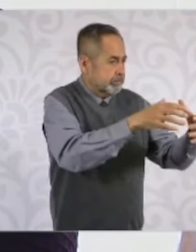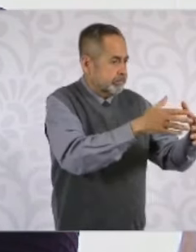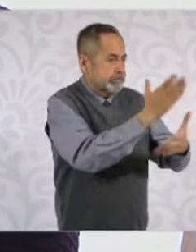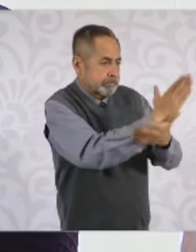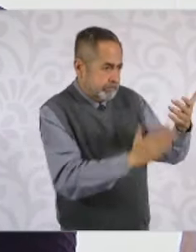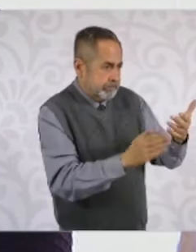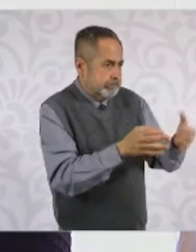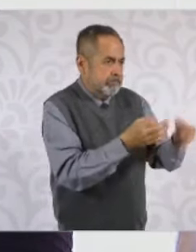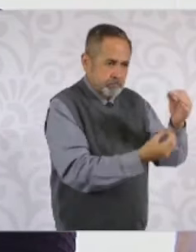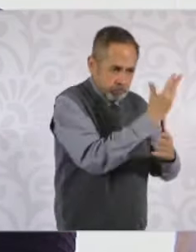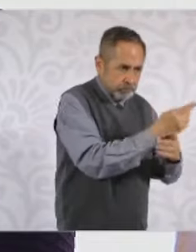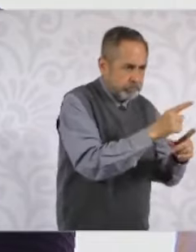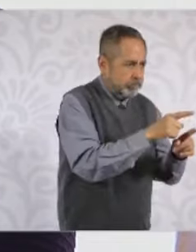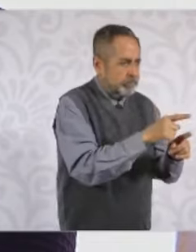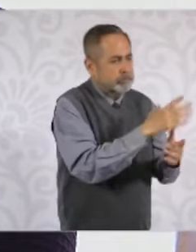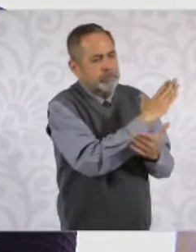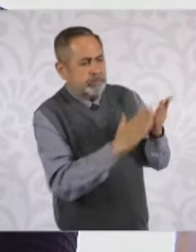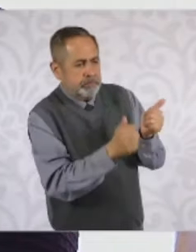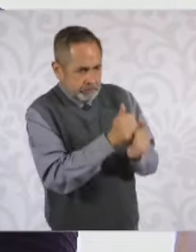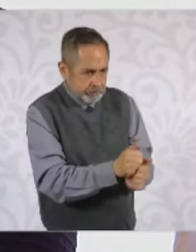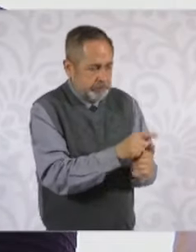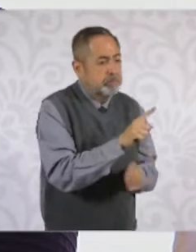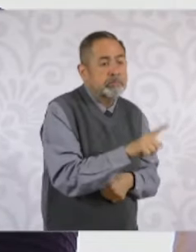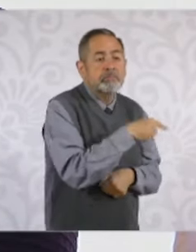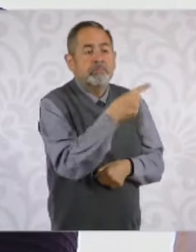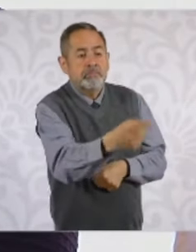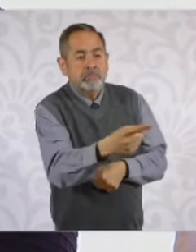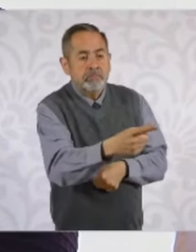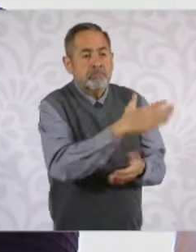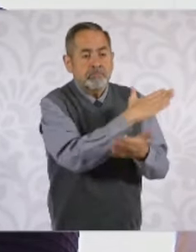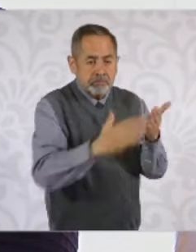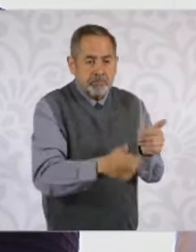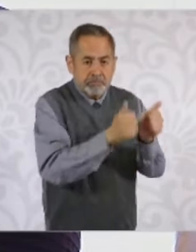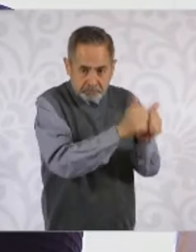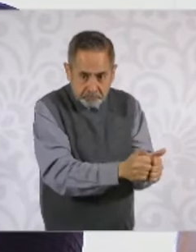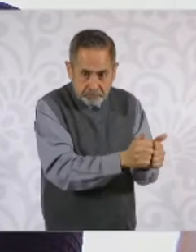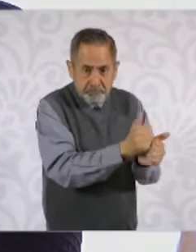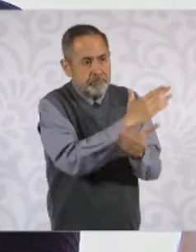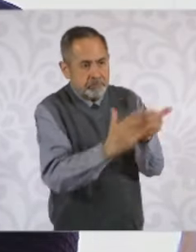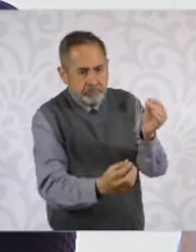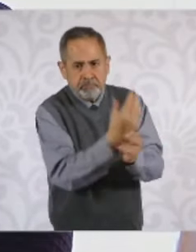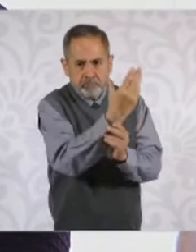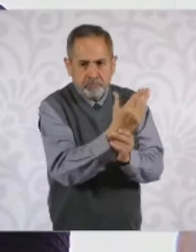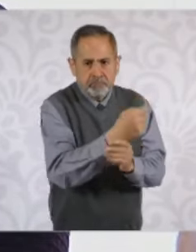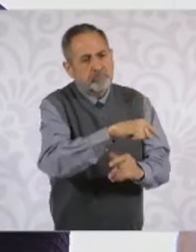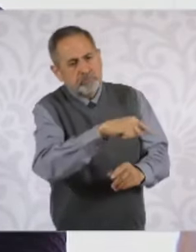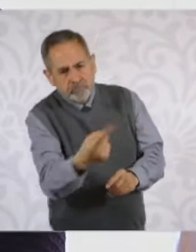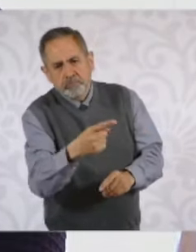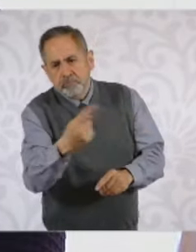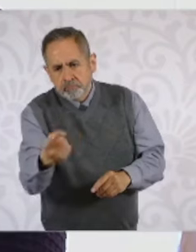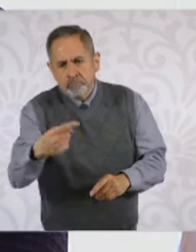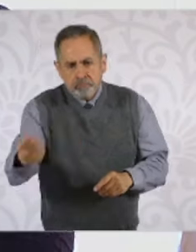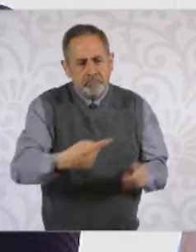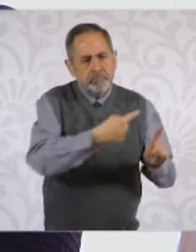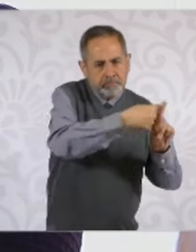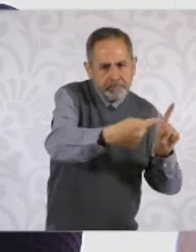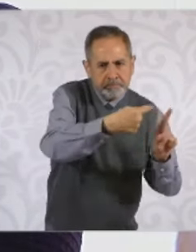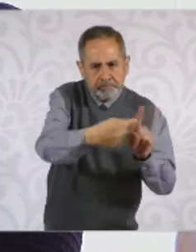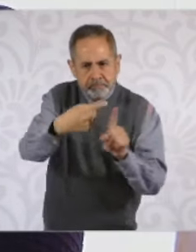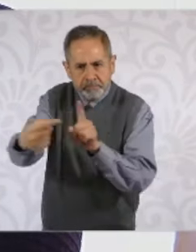judicial en la elección extraordinaria del año 2025 y la parte